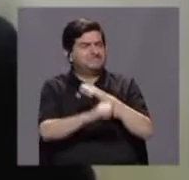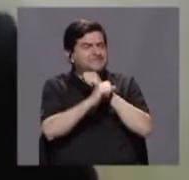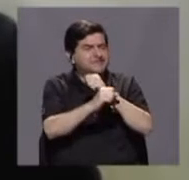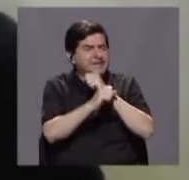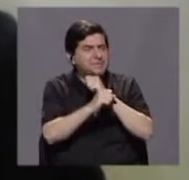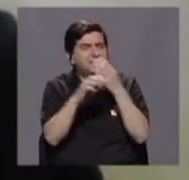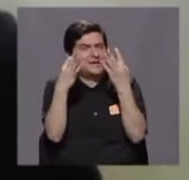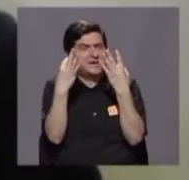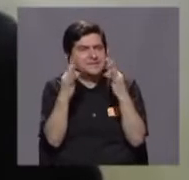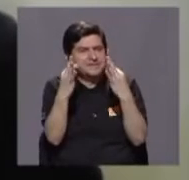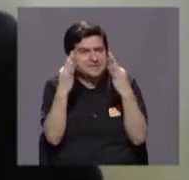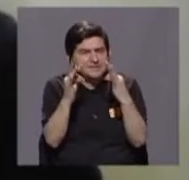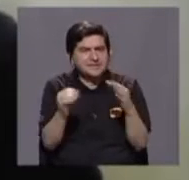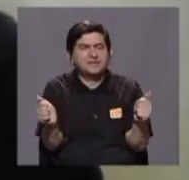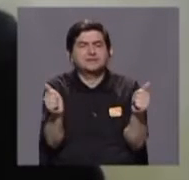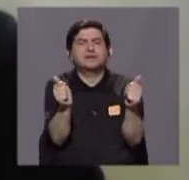con